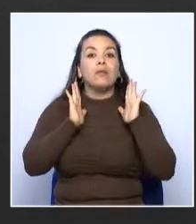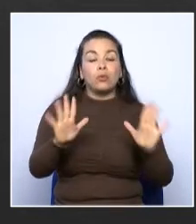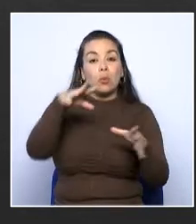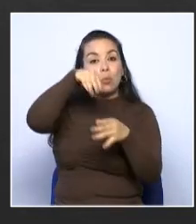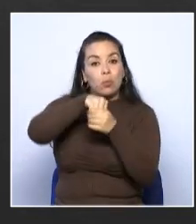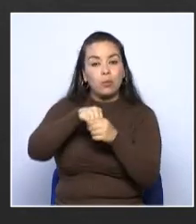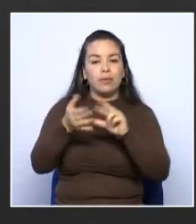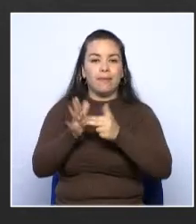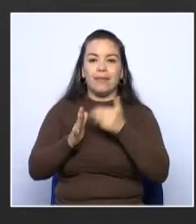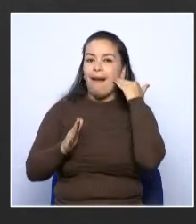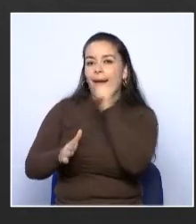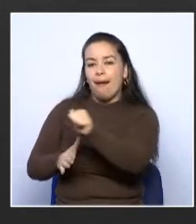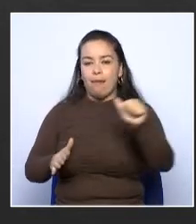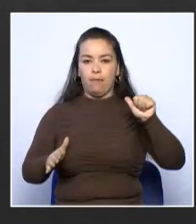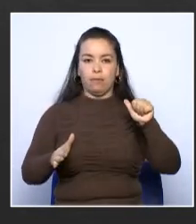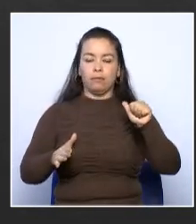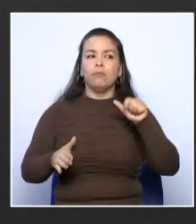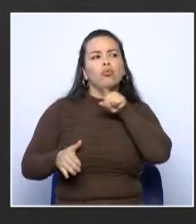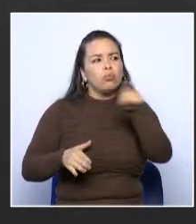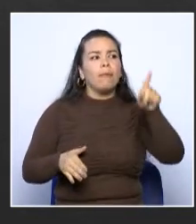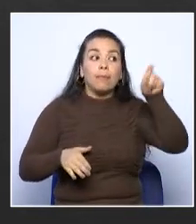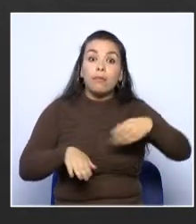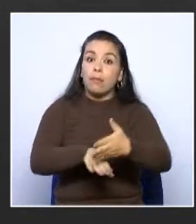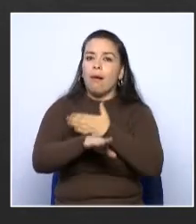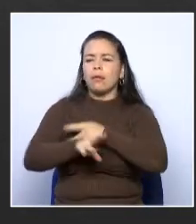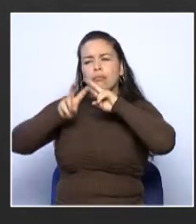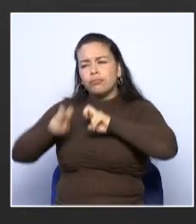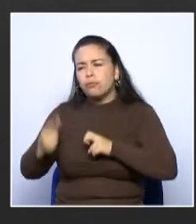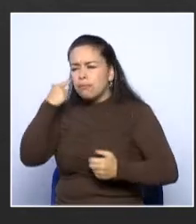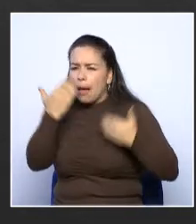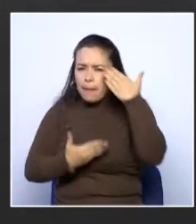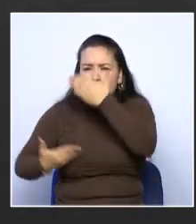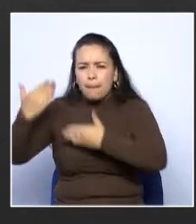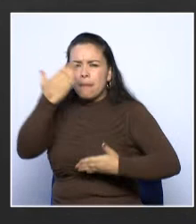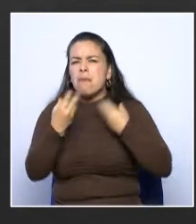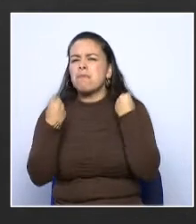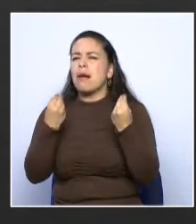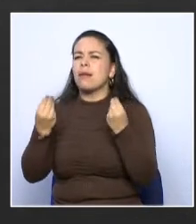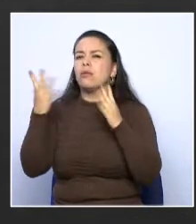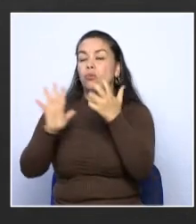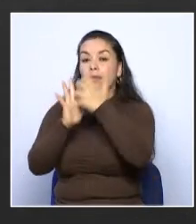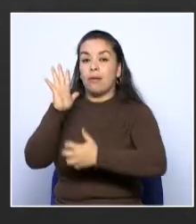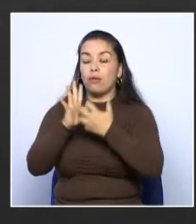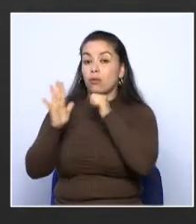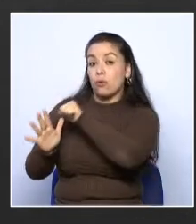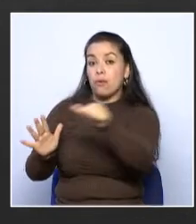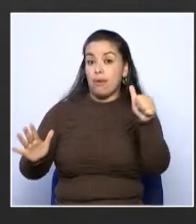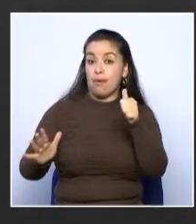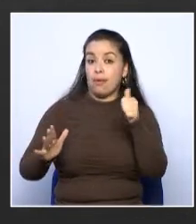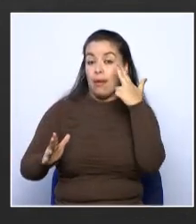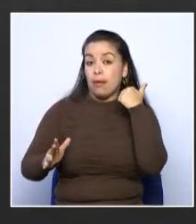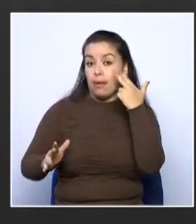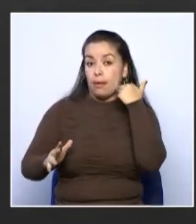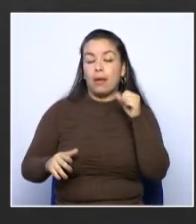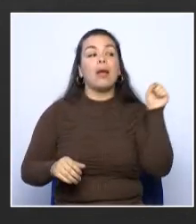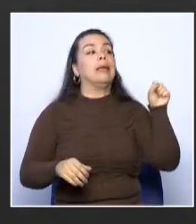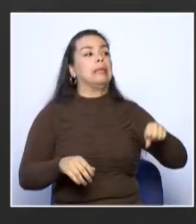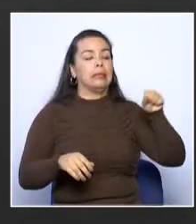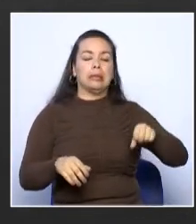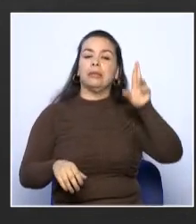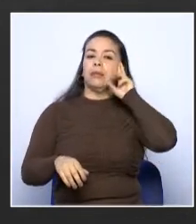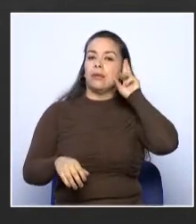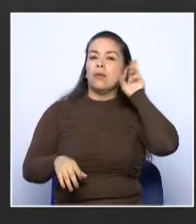es mujer. Y entonces usted tuvo que estudiar mucho más para hacer un buen diagnóstico de la patología de la mama. Claro. Lo que es